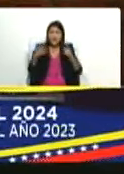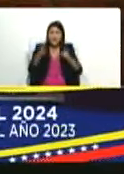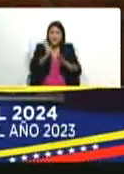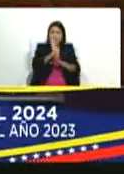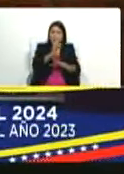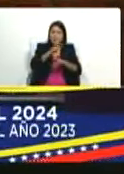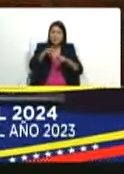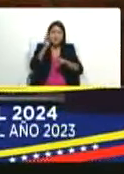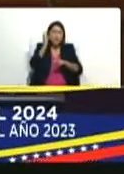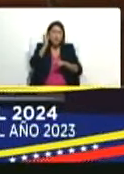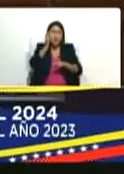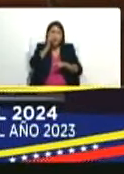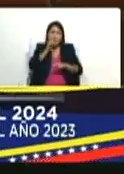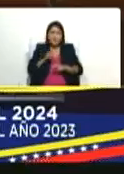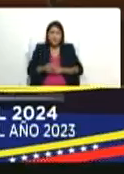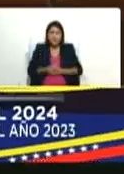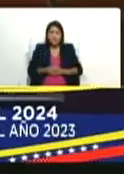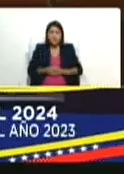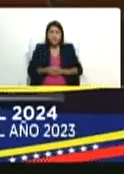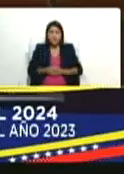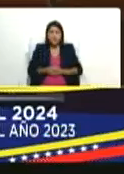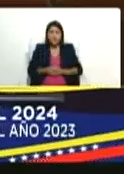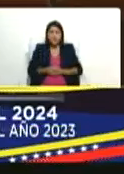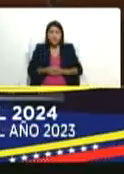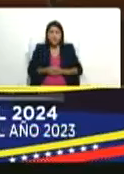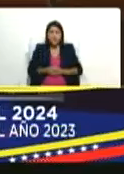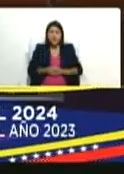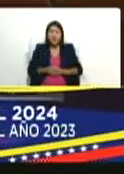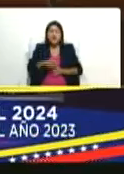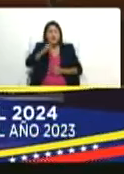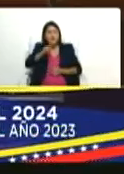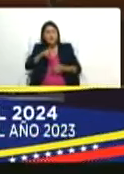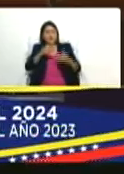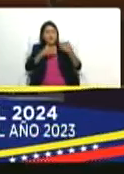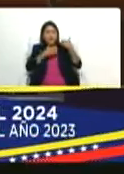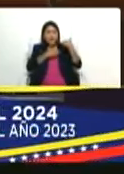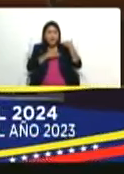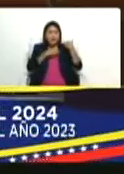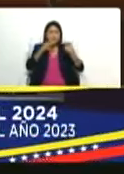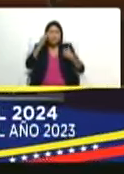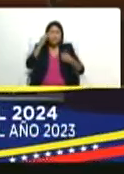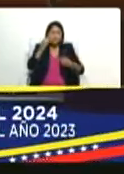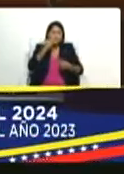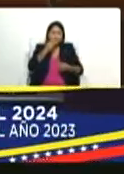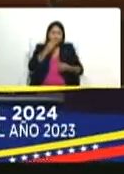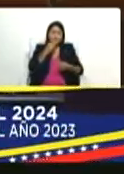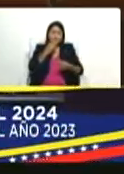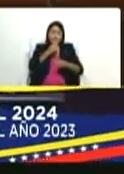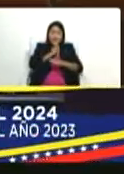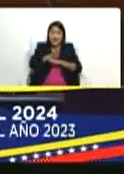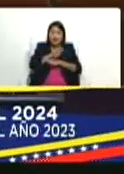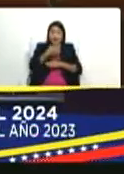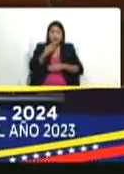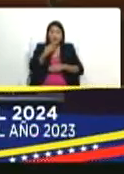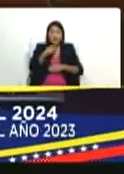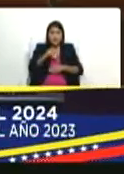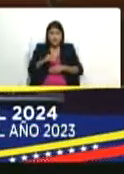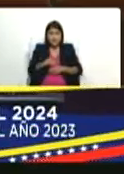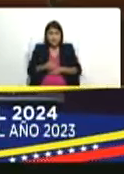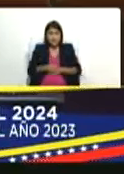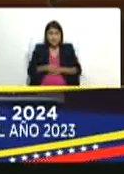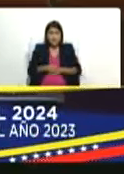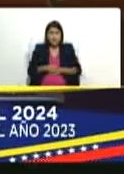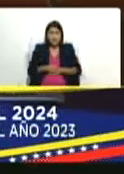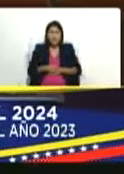del niño, niña y adolescente, así como el sistema de responsabilidad penal del adolescente. Por otra parte, fue creado el Observatorio Social del